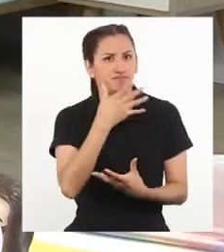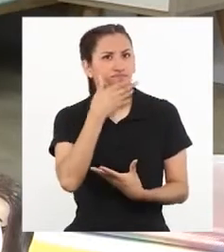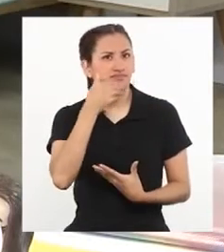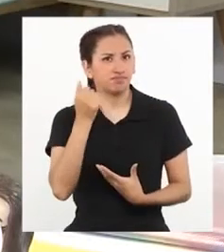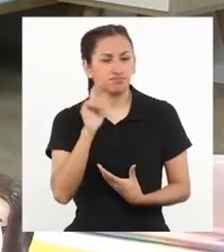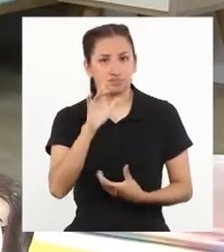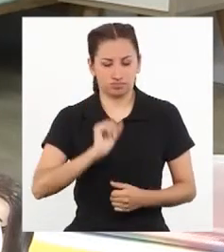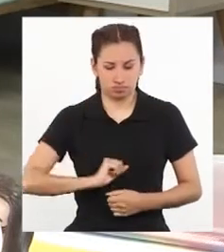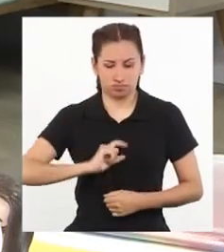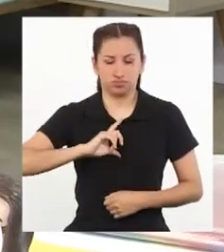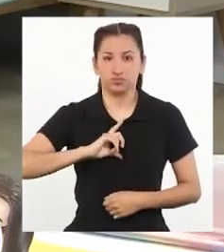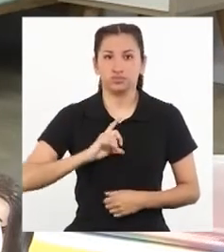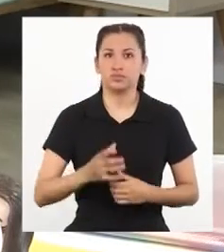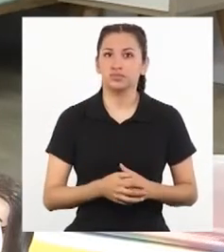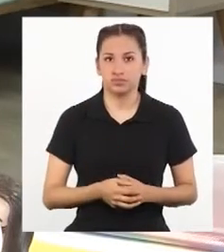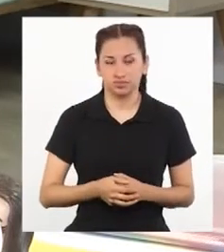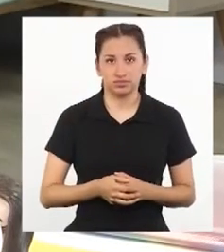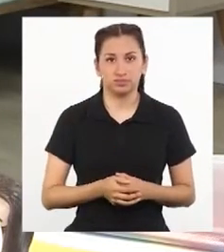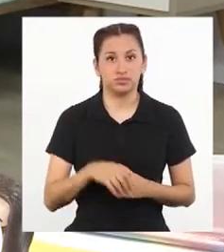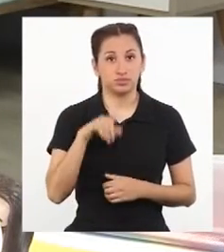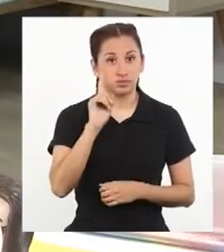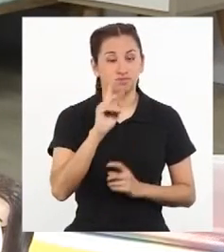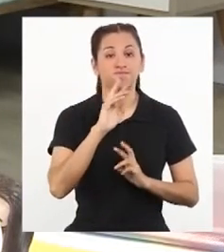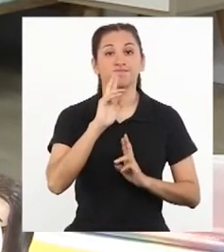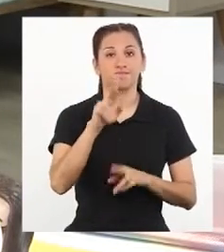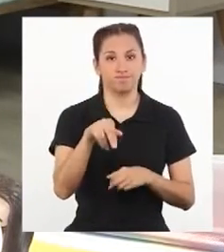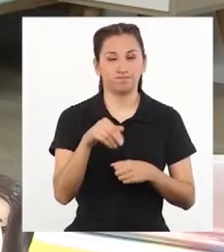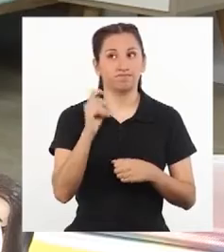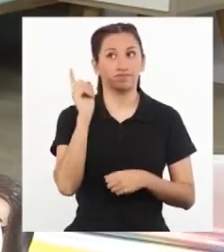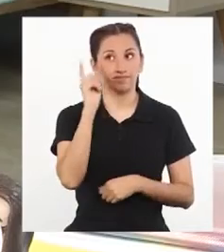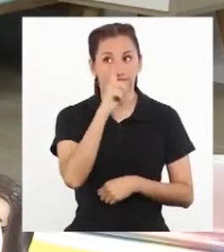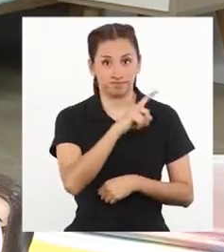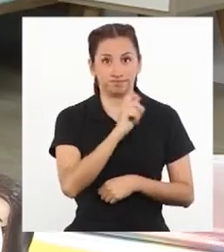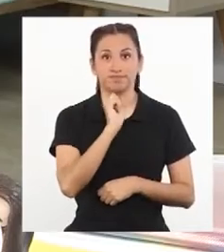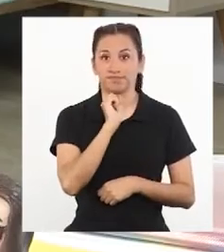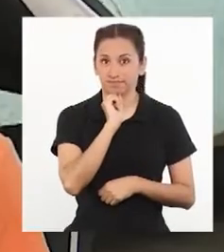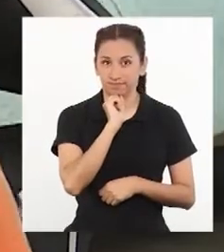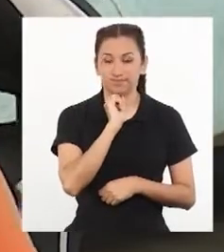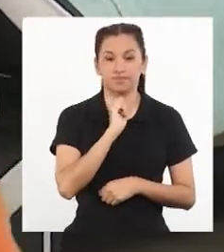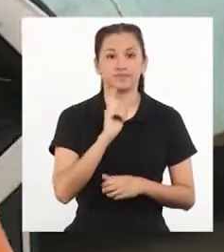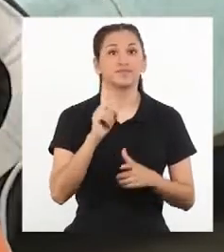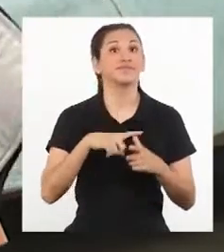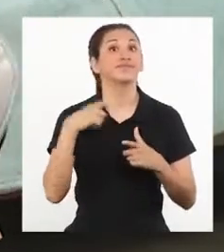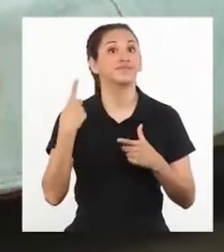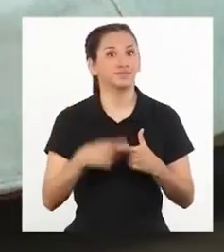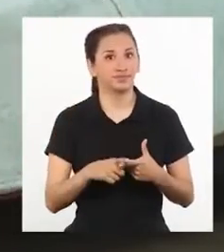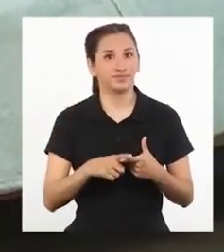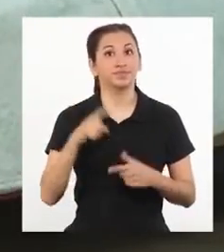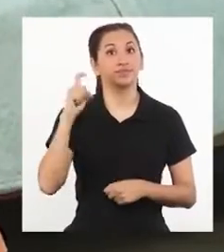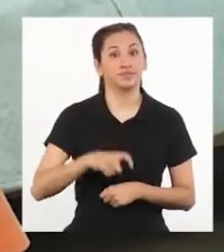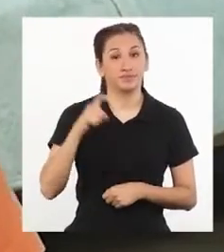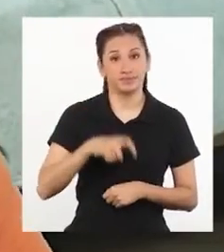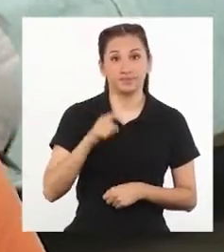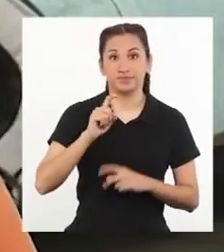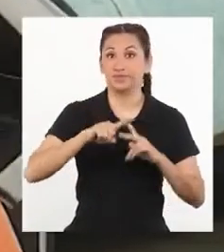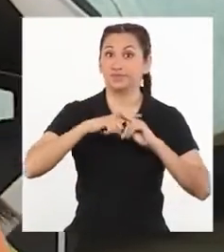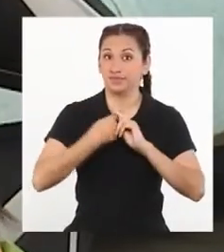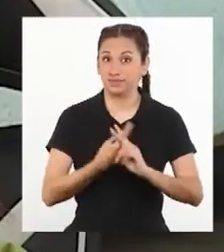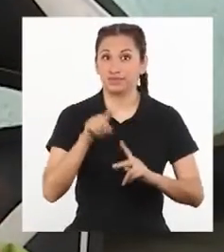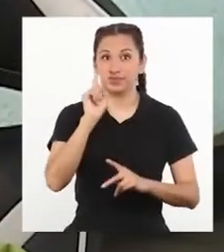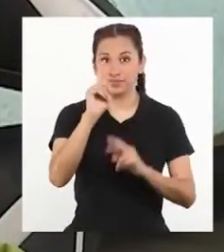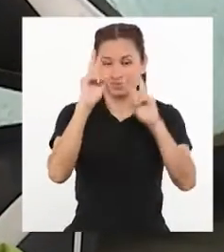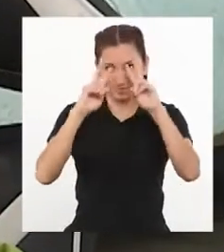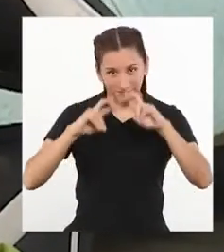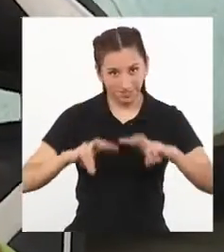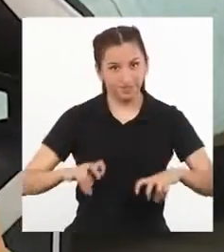para mejorar nuestra autoestima? Es una respuesta compleja. Entonces, necesitamos